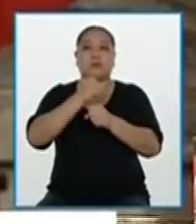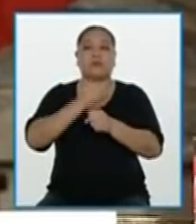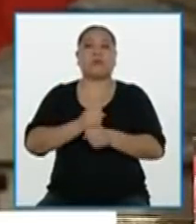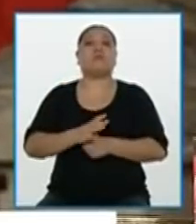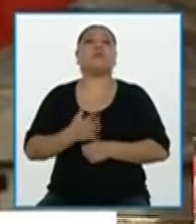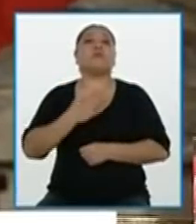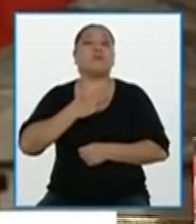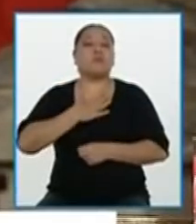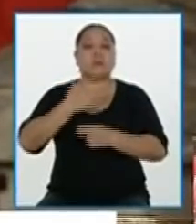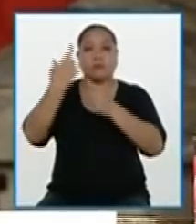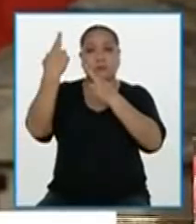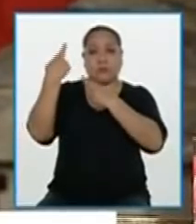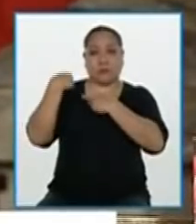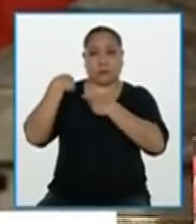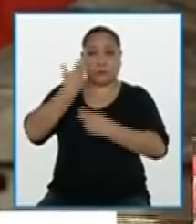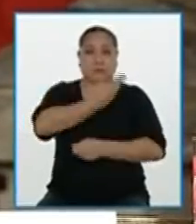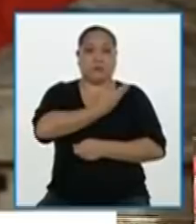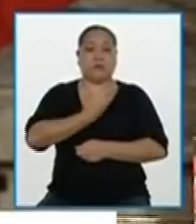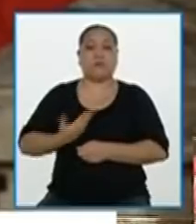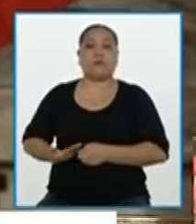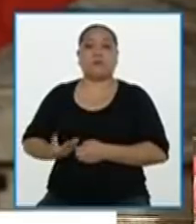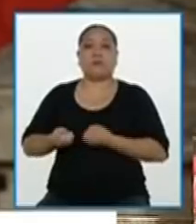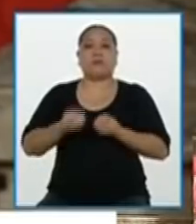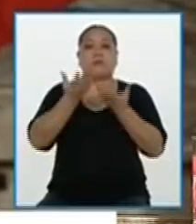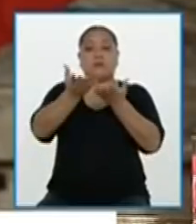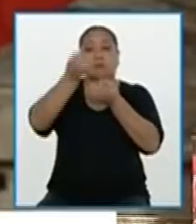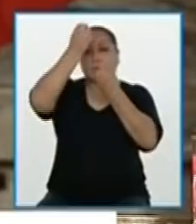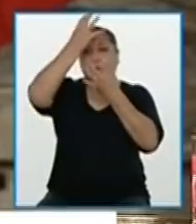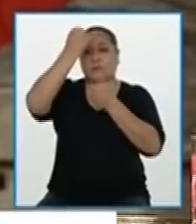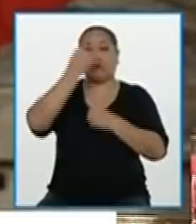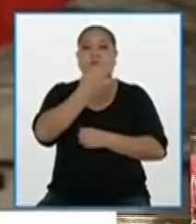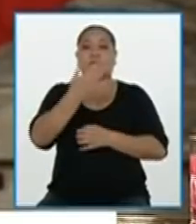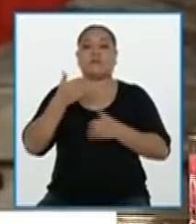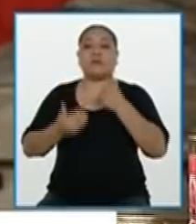decir que la segunda ola no tenga impacto en términos económicos.